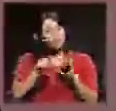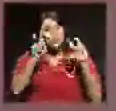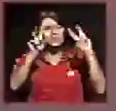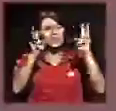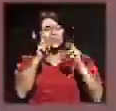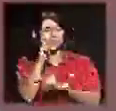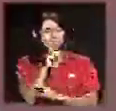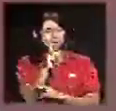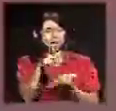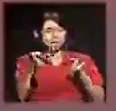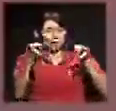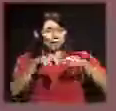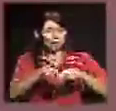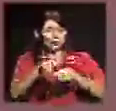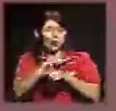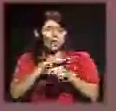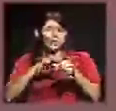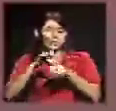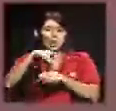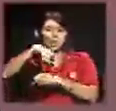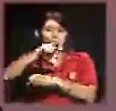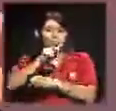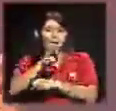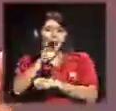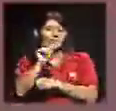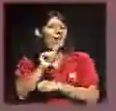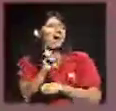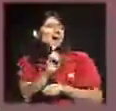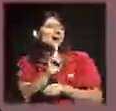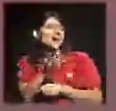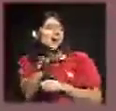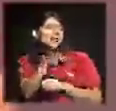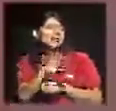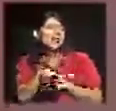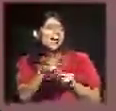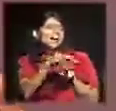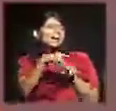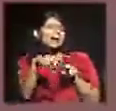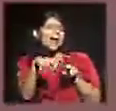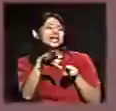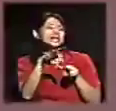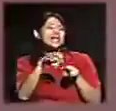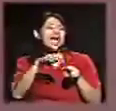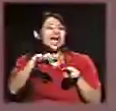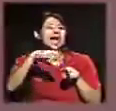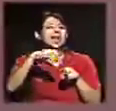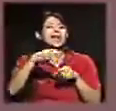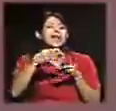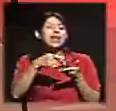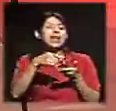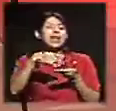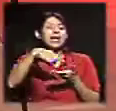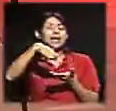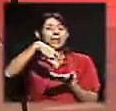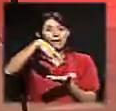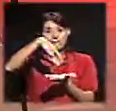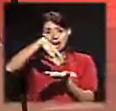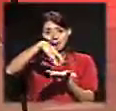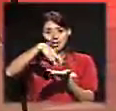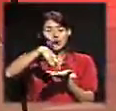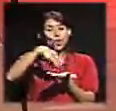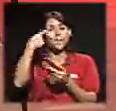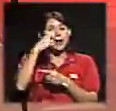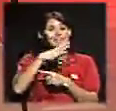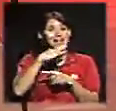lo que está ocurriendo en Isla Plata, una isla ubicada frente a Playa Flamingo. Y para hablar de esto, nos acompaña la